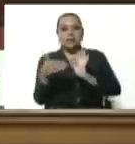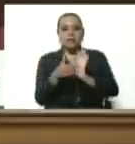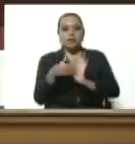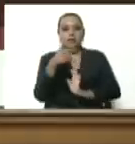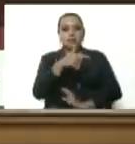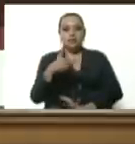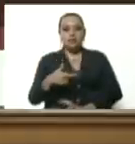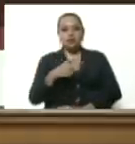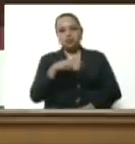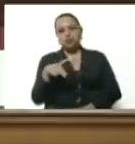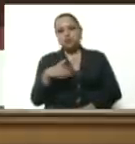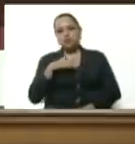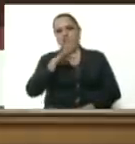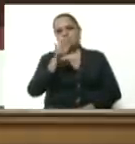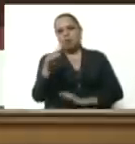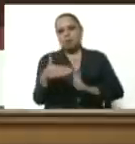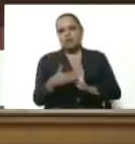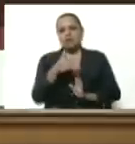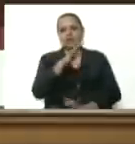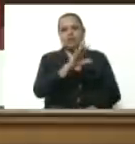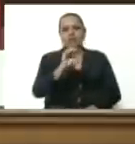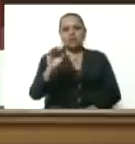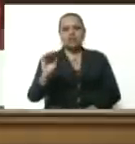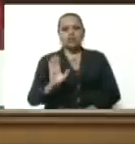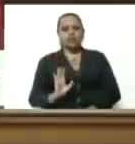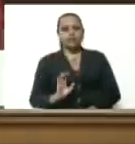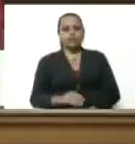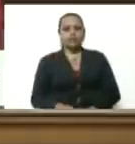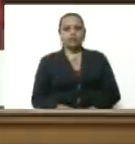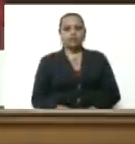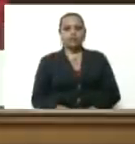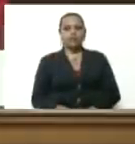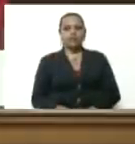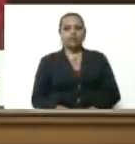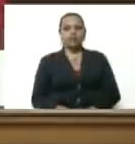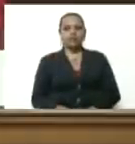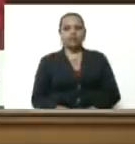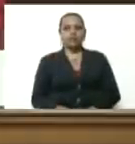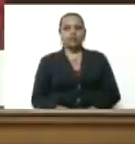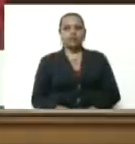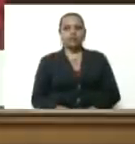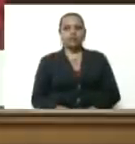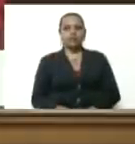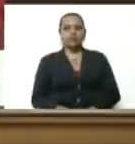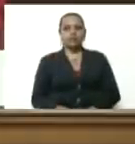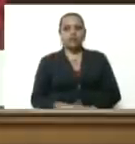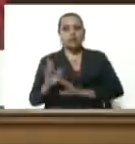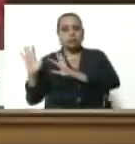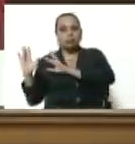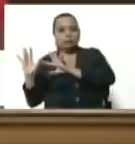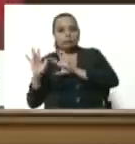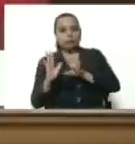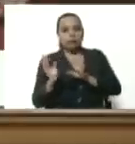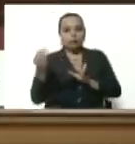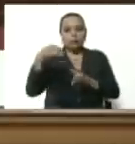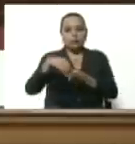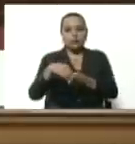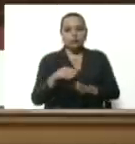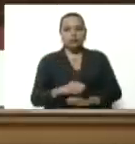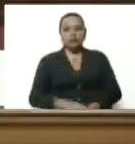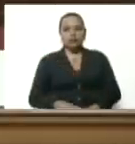Nosotros estamos en 5.500, pobremente, bloqueados. Ellos